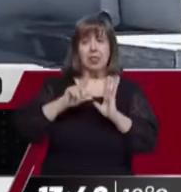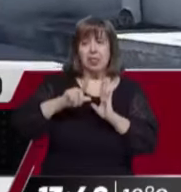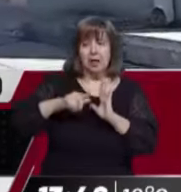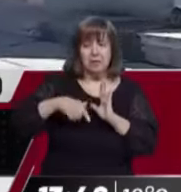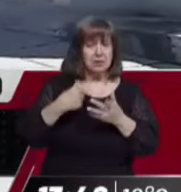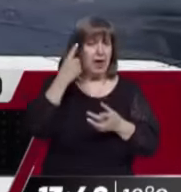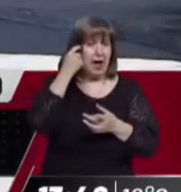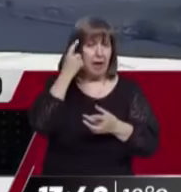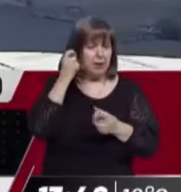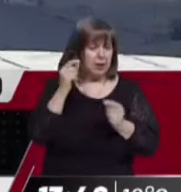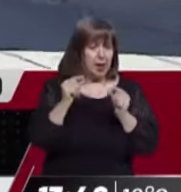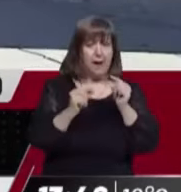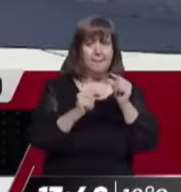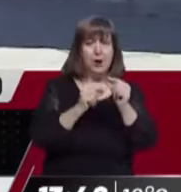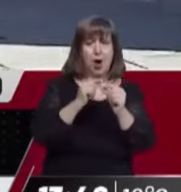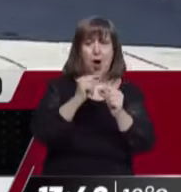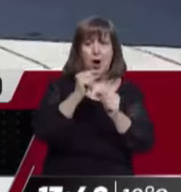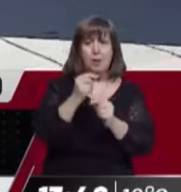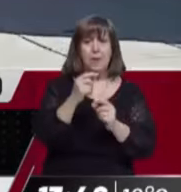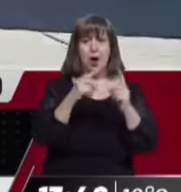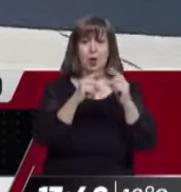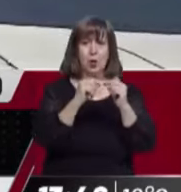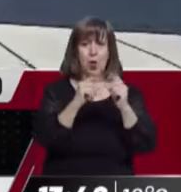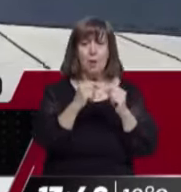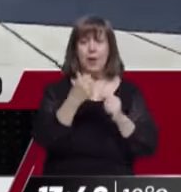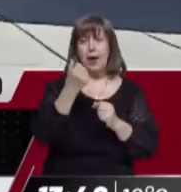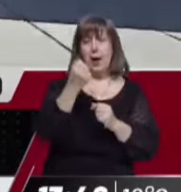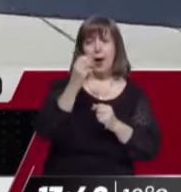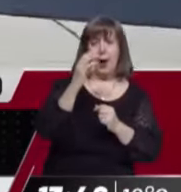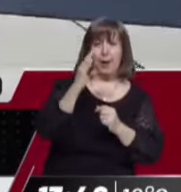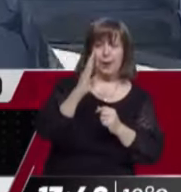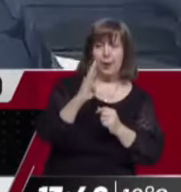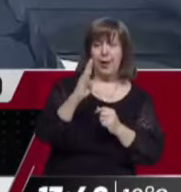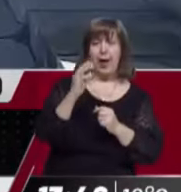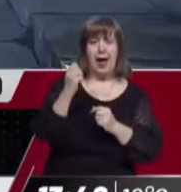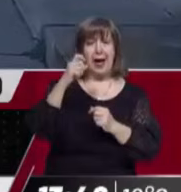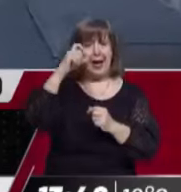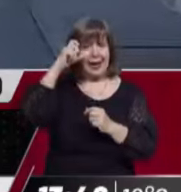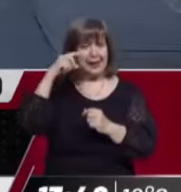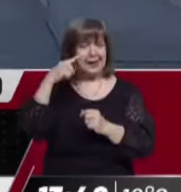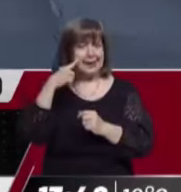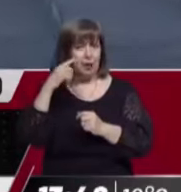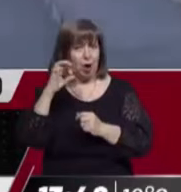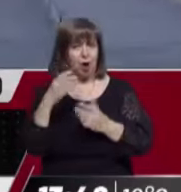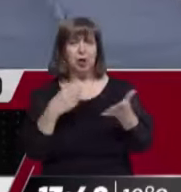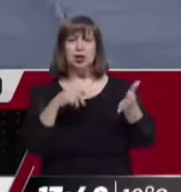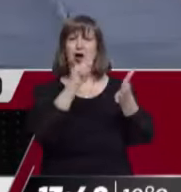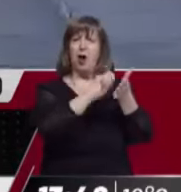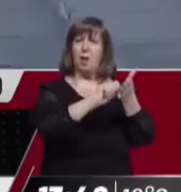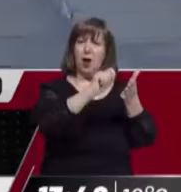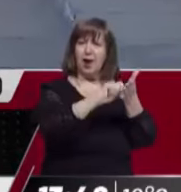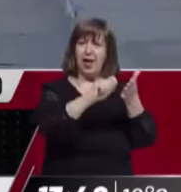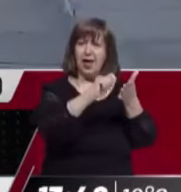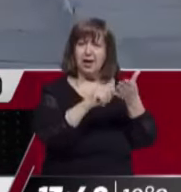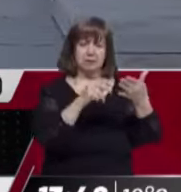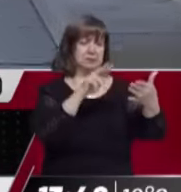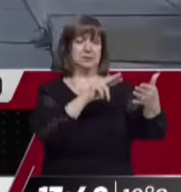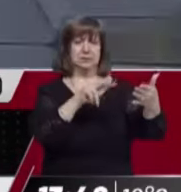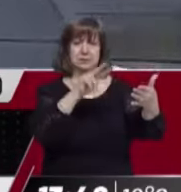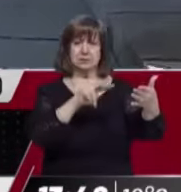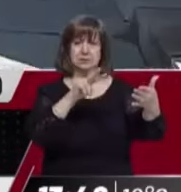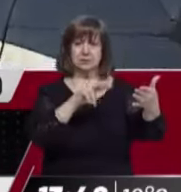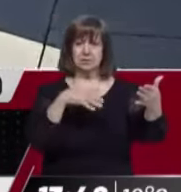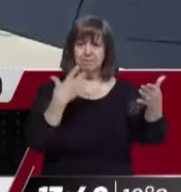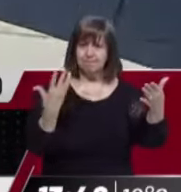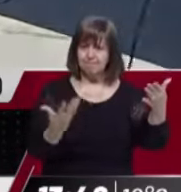situaciones de aprendizaje en cuanto a números, las vocales, en cómo leen, cómo escriben, Leandro, también, y que es algo que